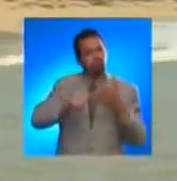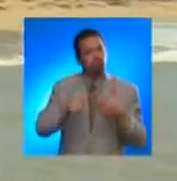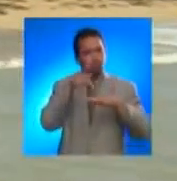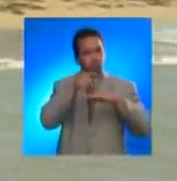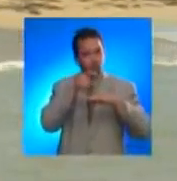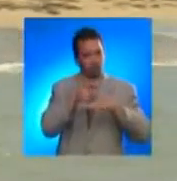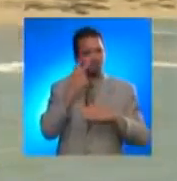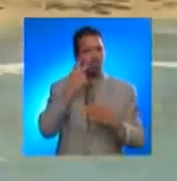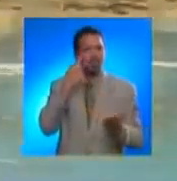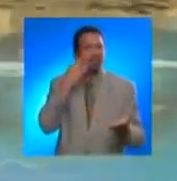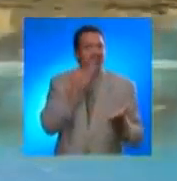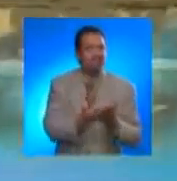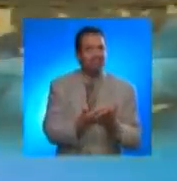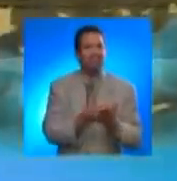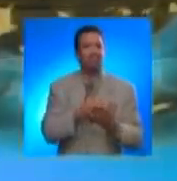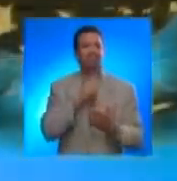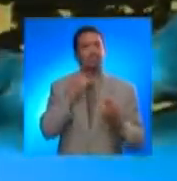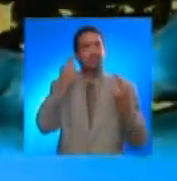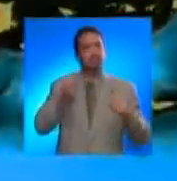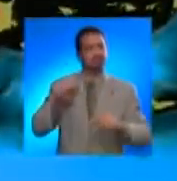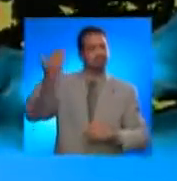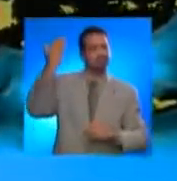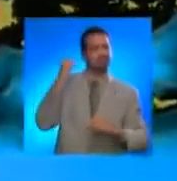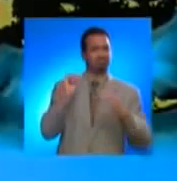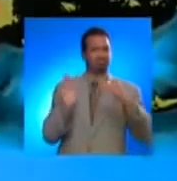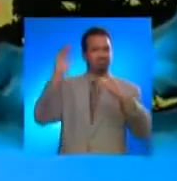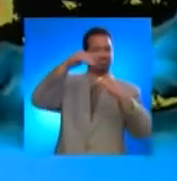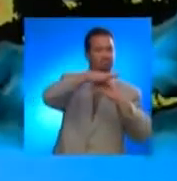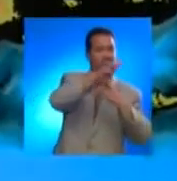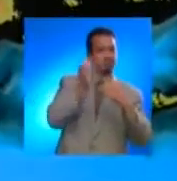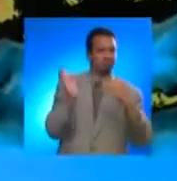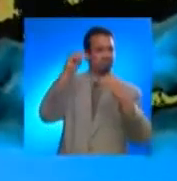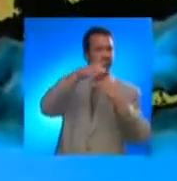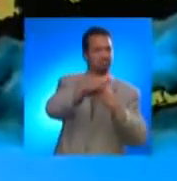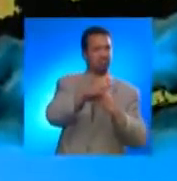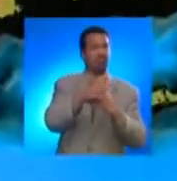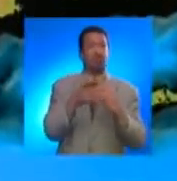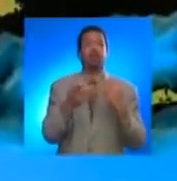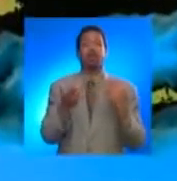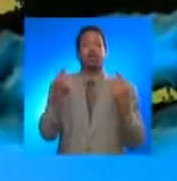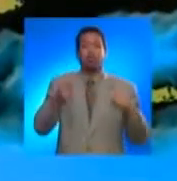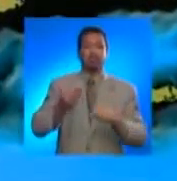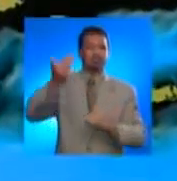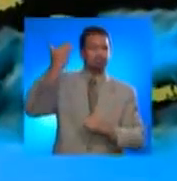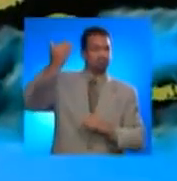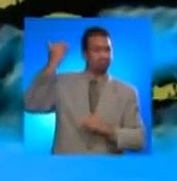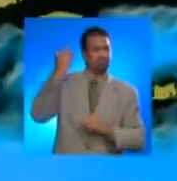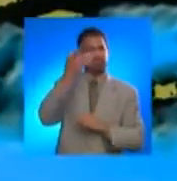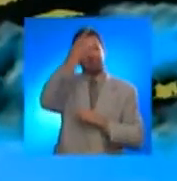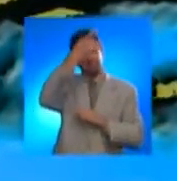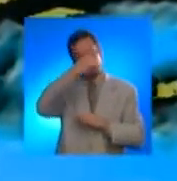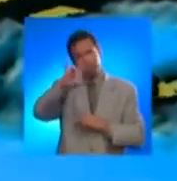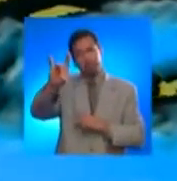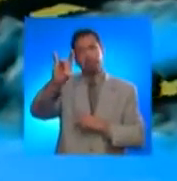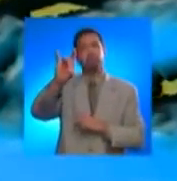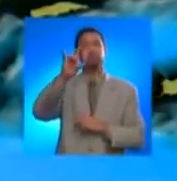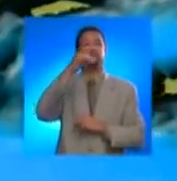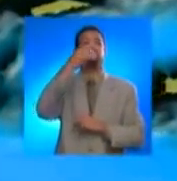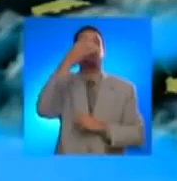del fondo marino y lo depositan tierra adentro. La presencia de este material se puede determinar en algún punto en